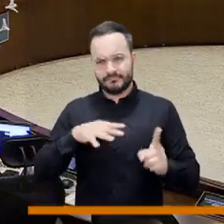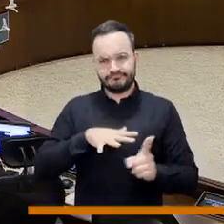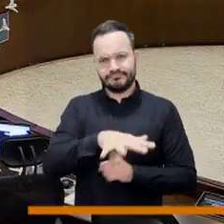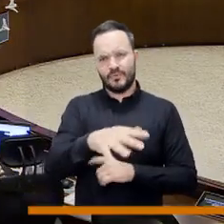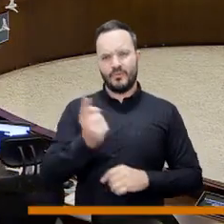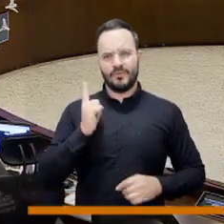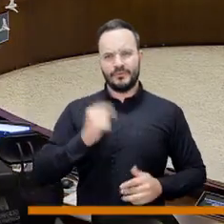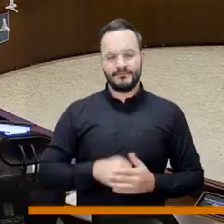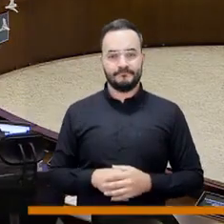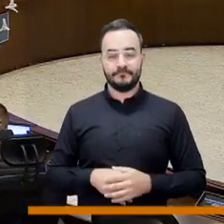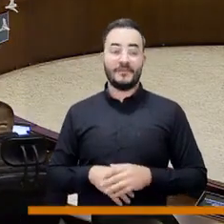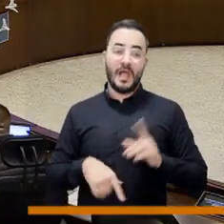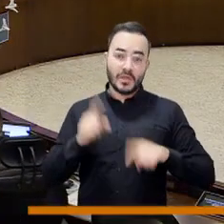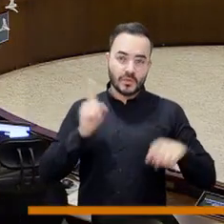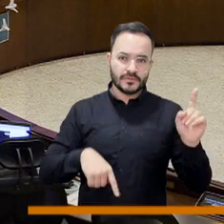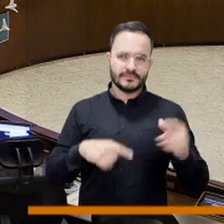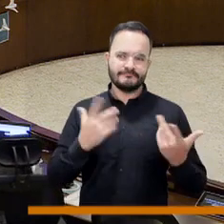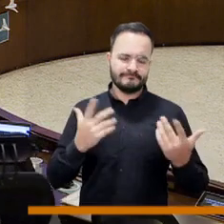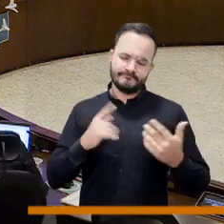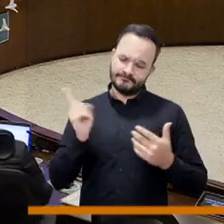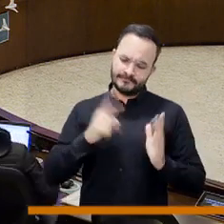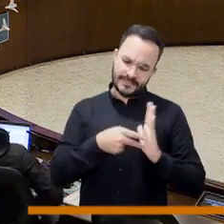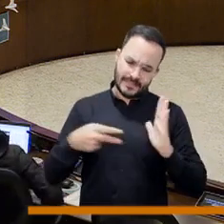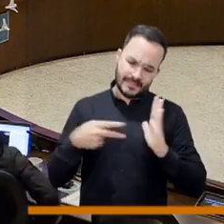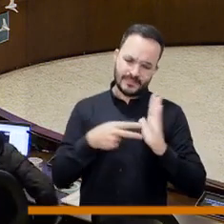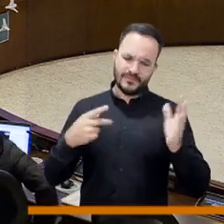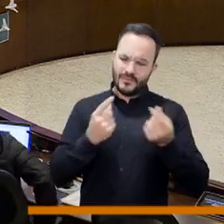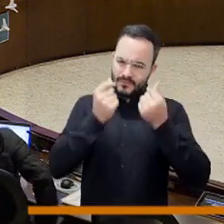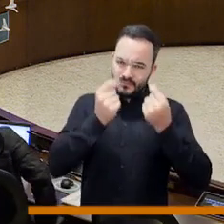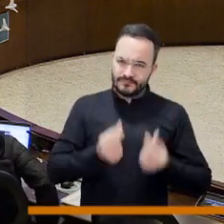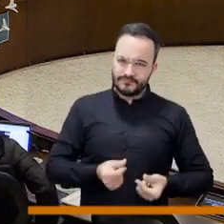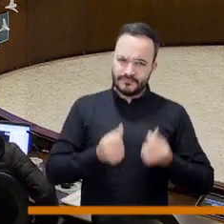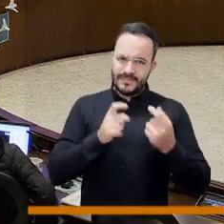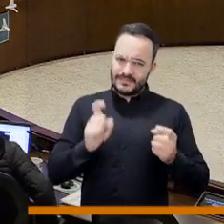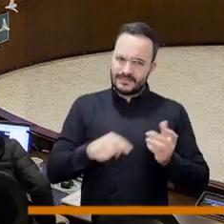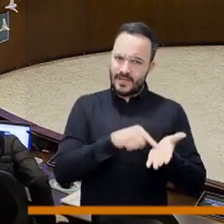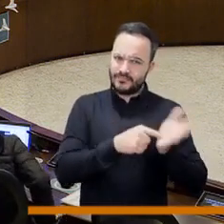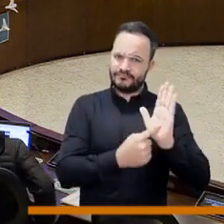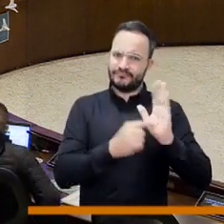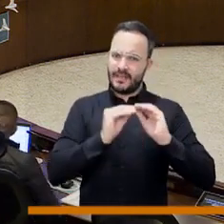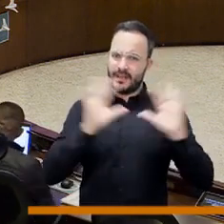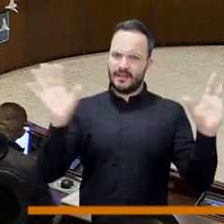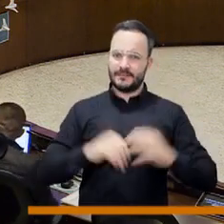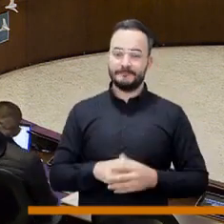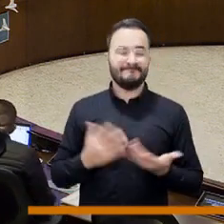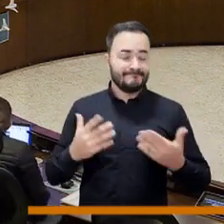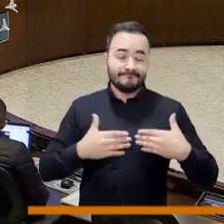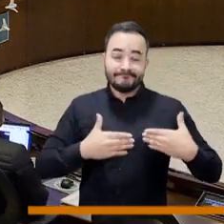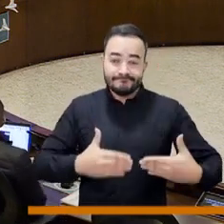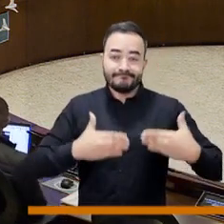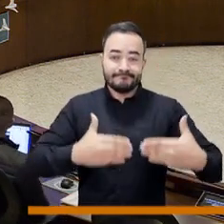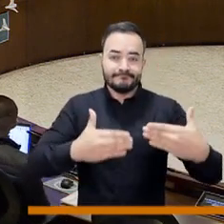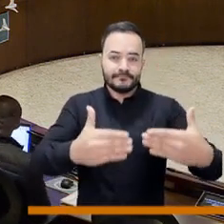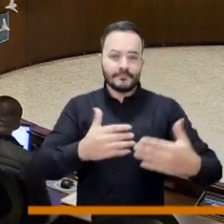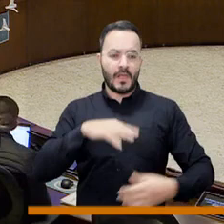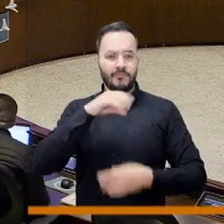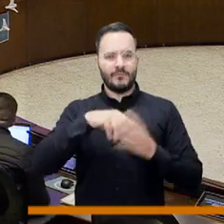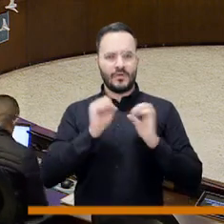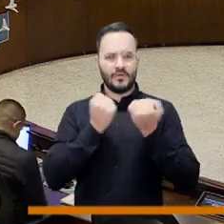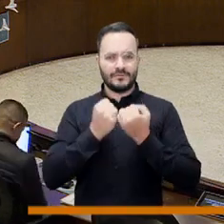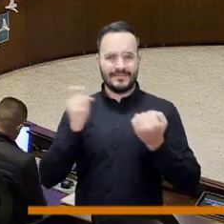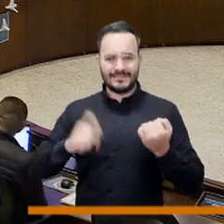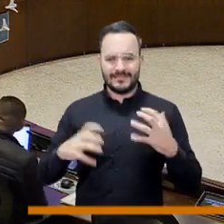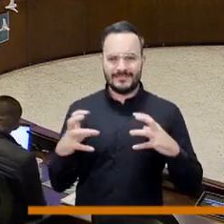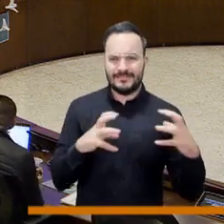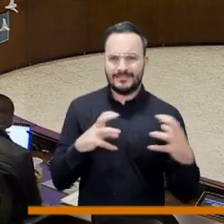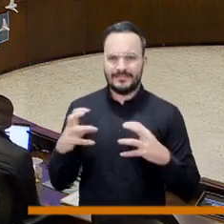y el tema más politizado. Otros aseguran que se requiere un debate técnico y financiero. El tiempo pasa y lo cierto es que las tensiones